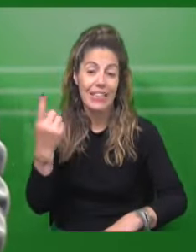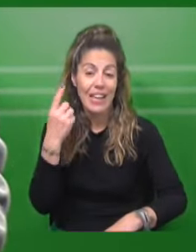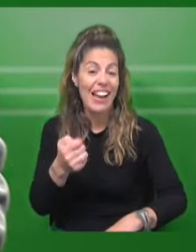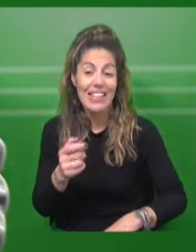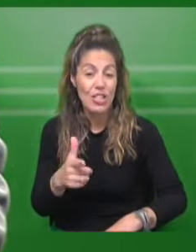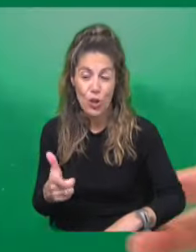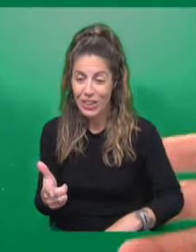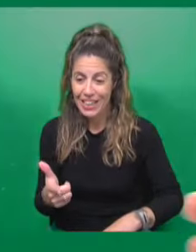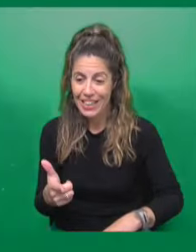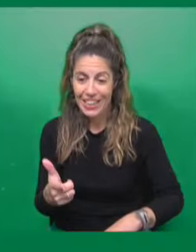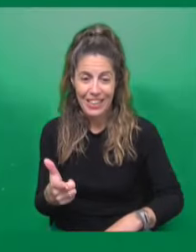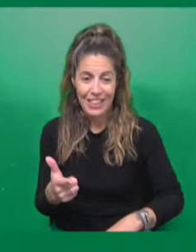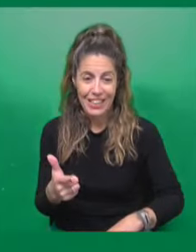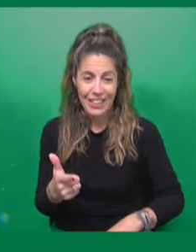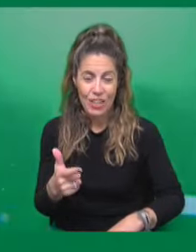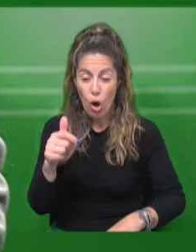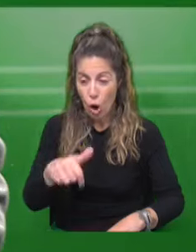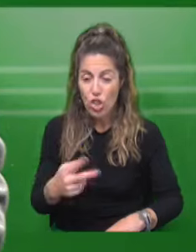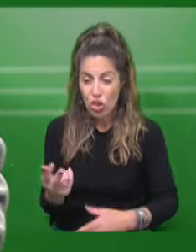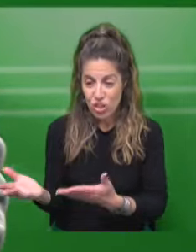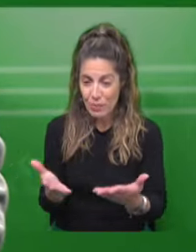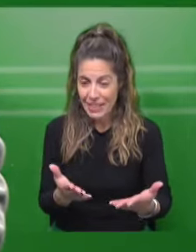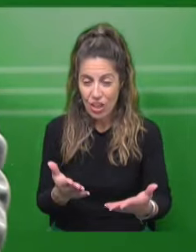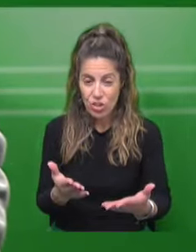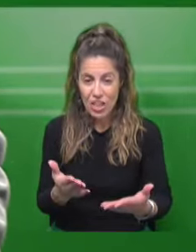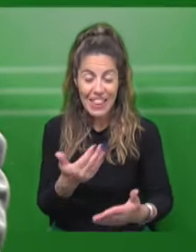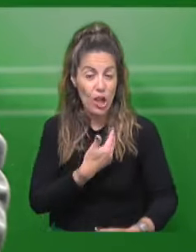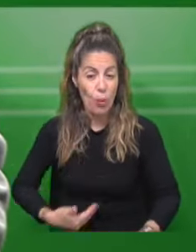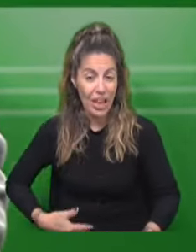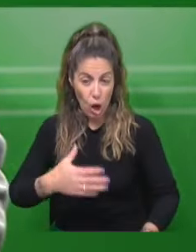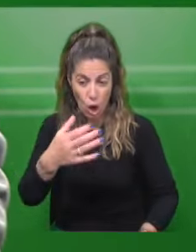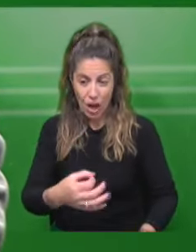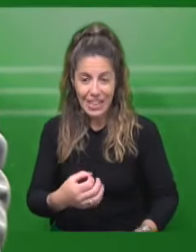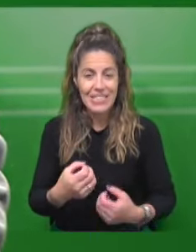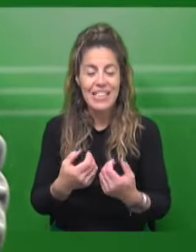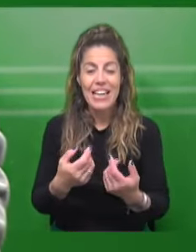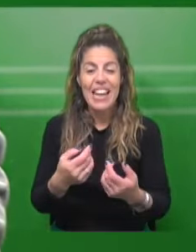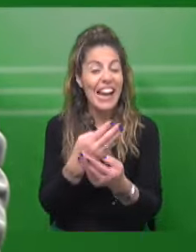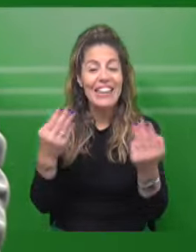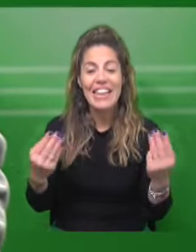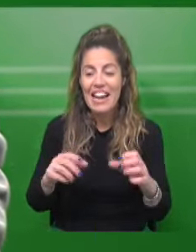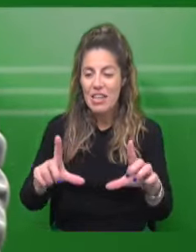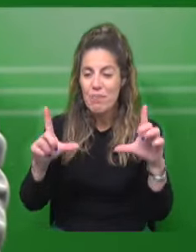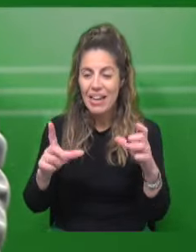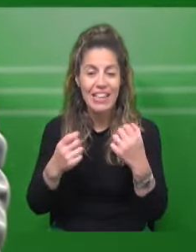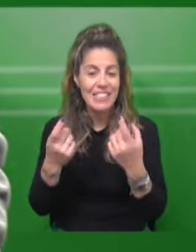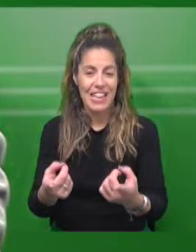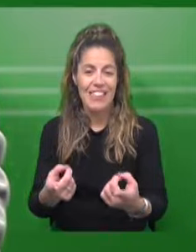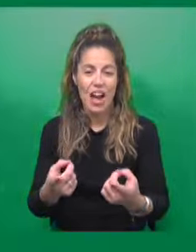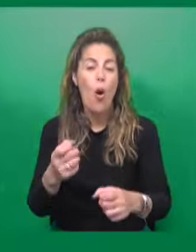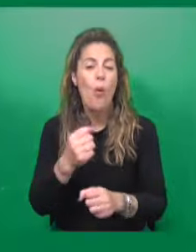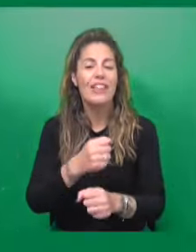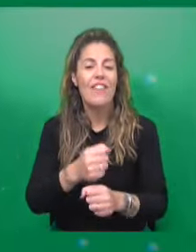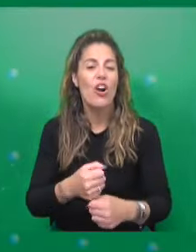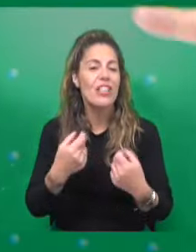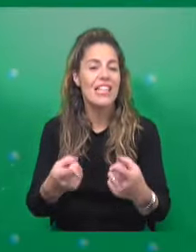la tienen los vamos a tener hoy dos invitados No de gobiernos locales en general la imagen que se le da o o la tarea que se